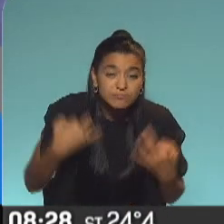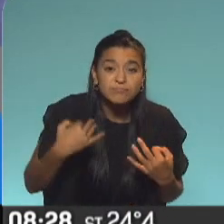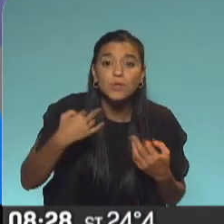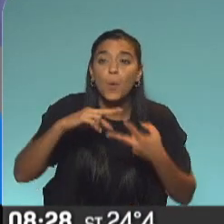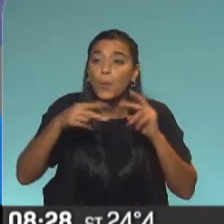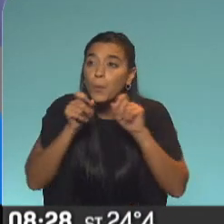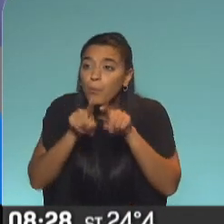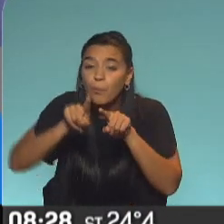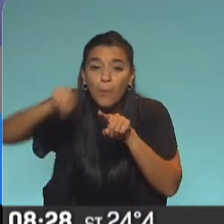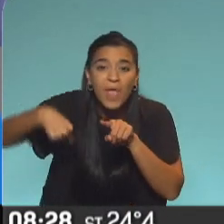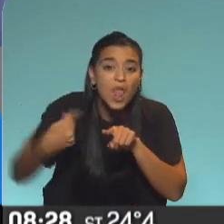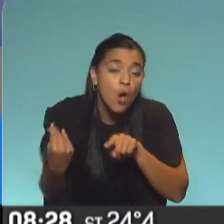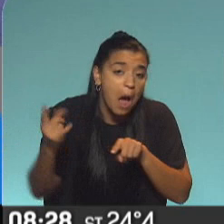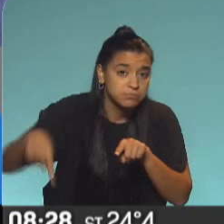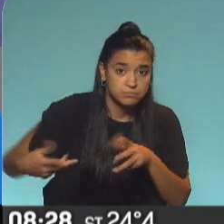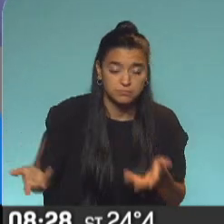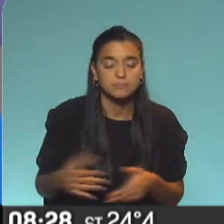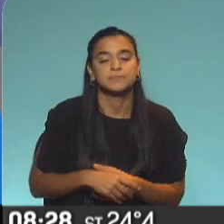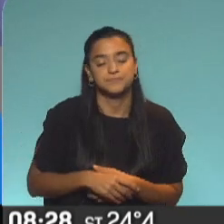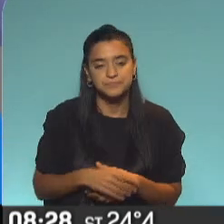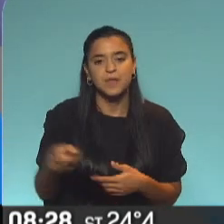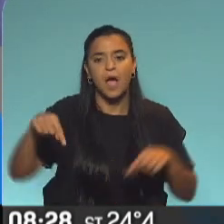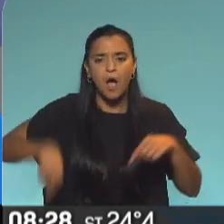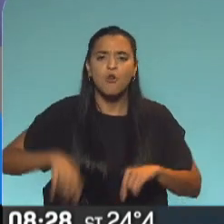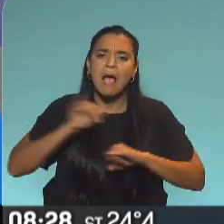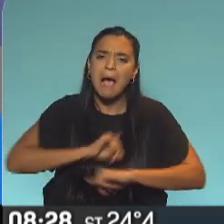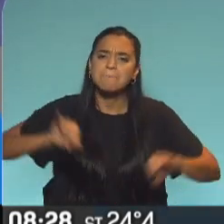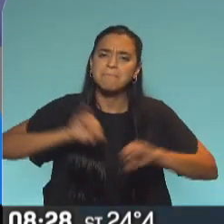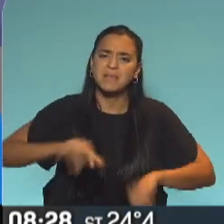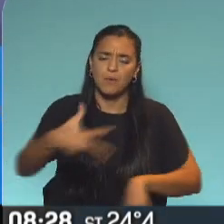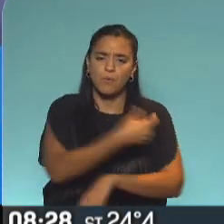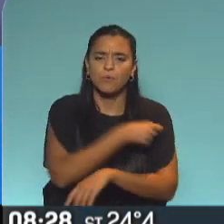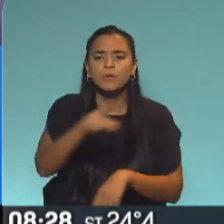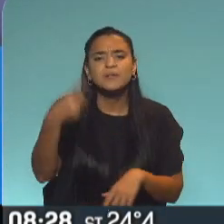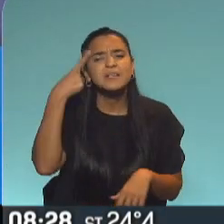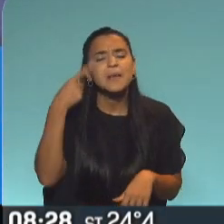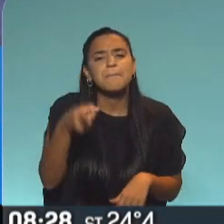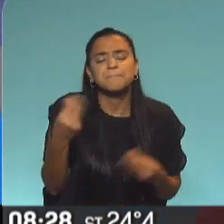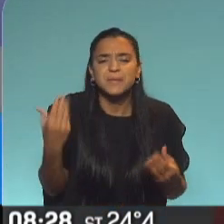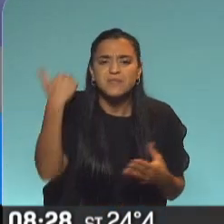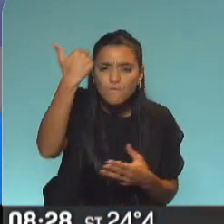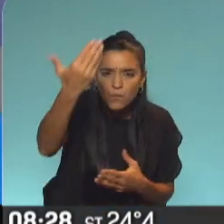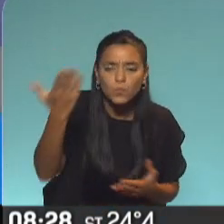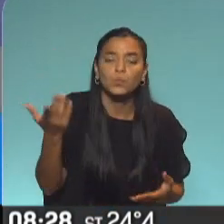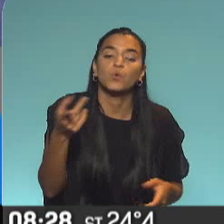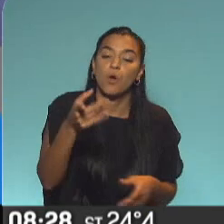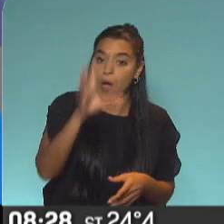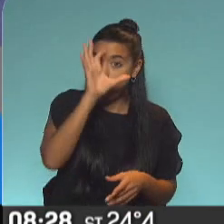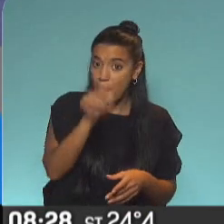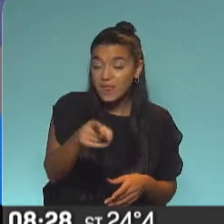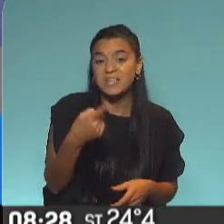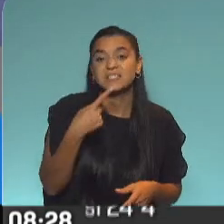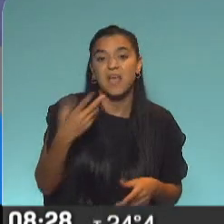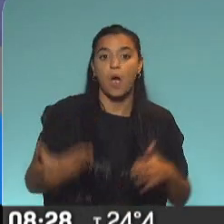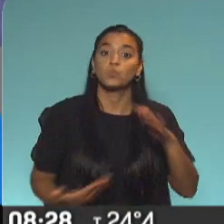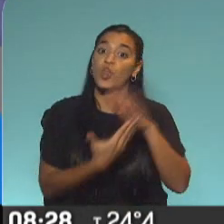biología. Estamos transitando una fuerte campaña de vacunación. ¿Qué proyección se podría hacer? Recordemos que las autoridades habían